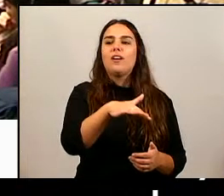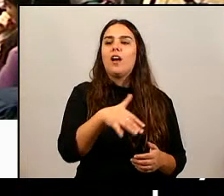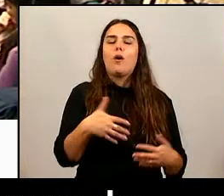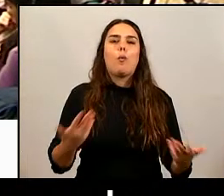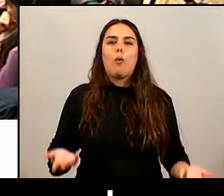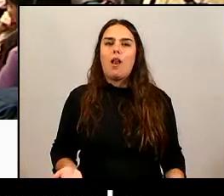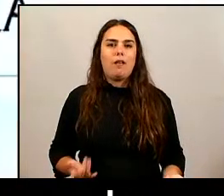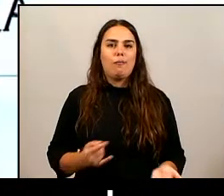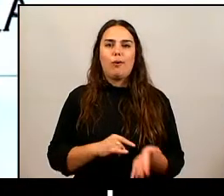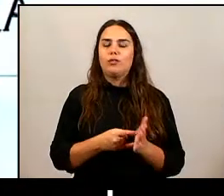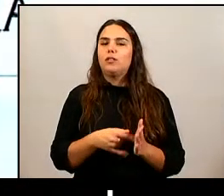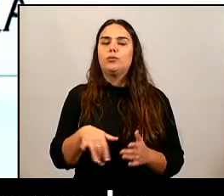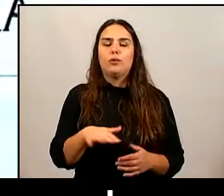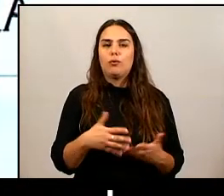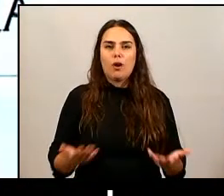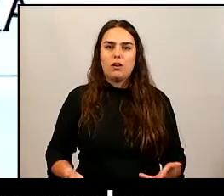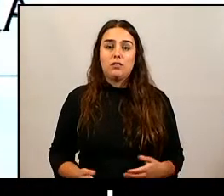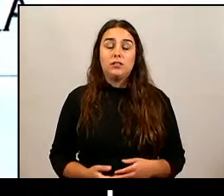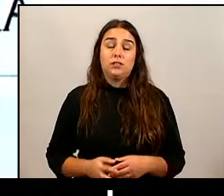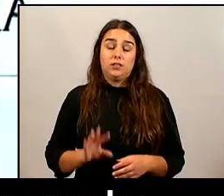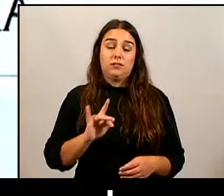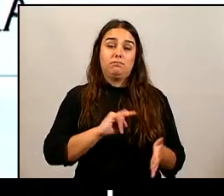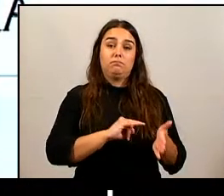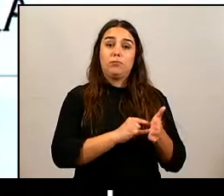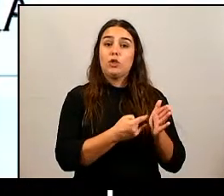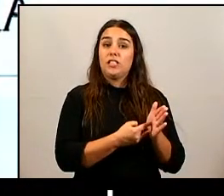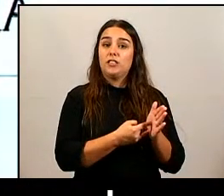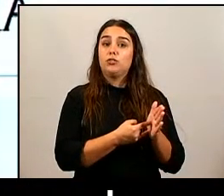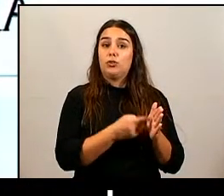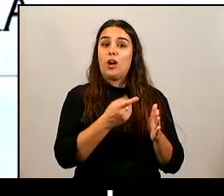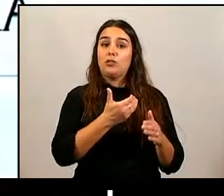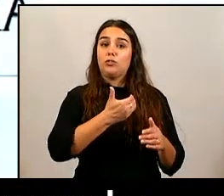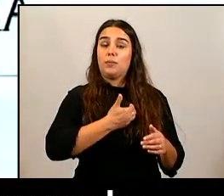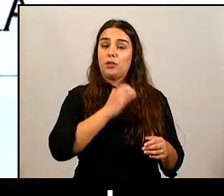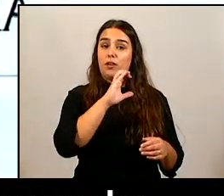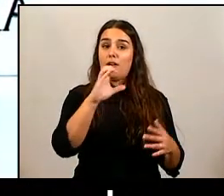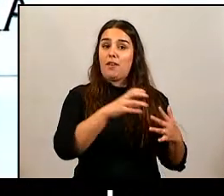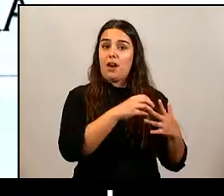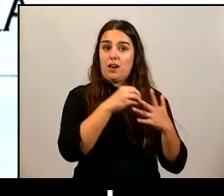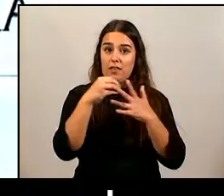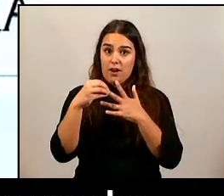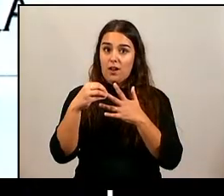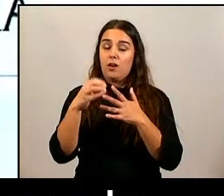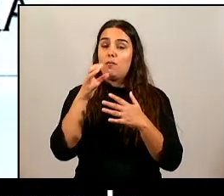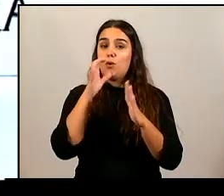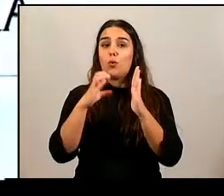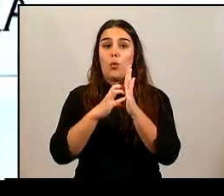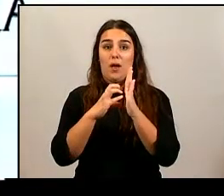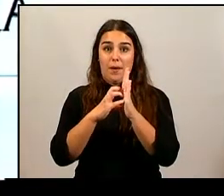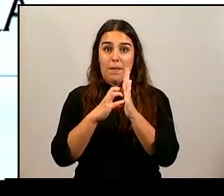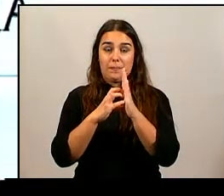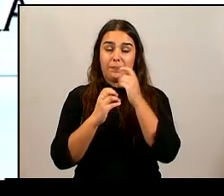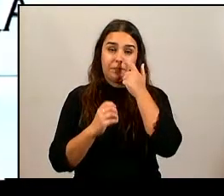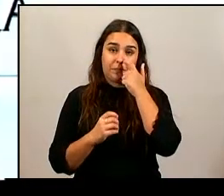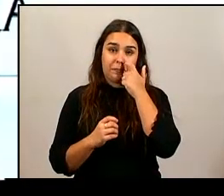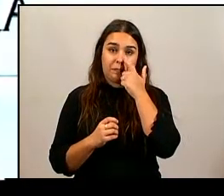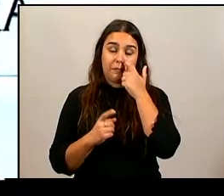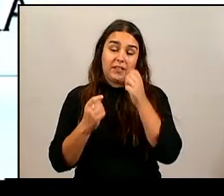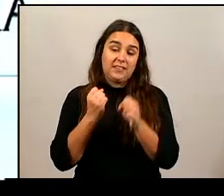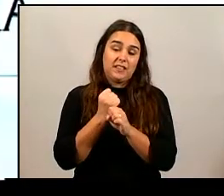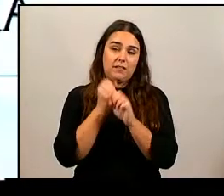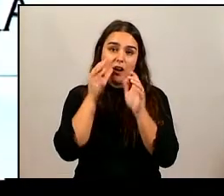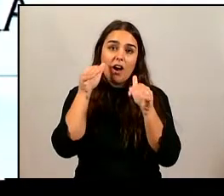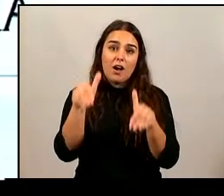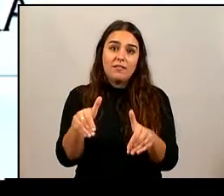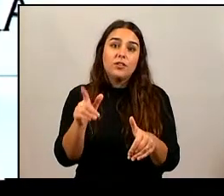proyecto, un poco. Bueno, por un lado está el proyecto que lidera el Ayuntamiento de Cáceres sobre la cueva, que está trabajando en ello y que